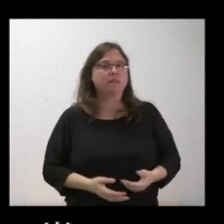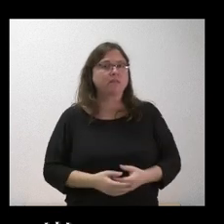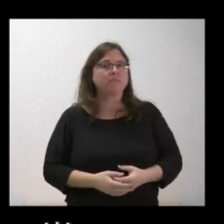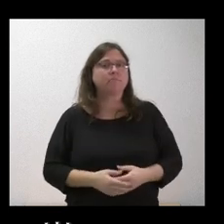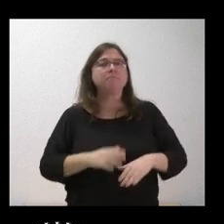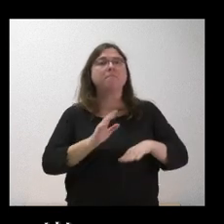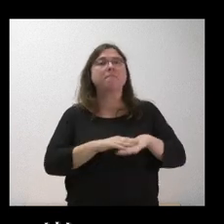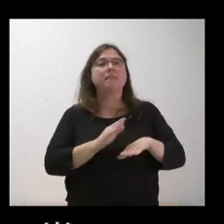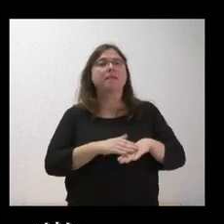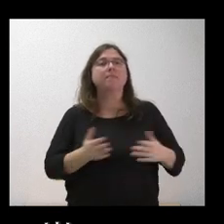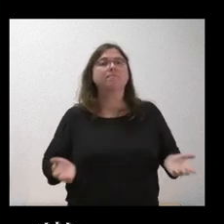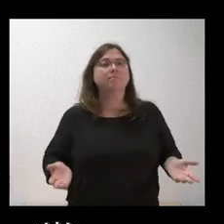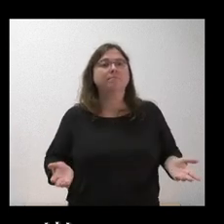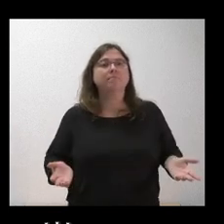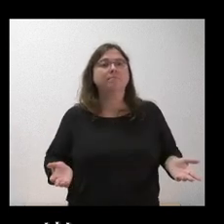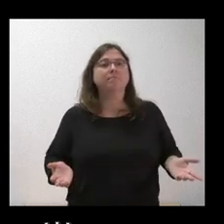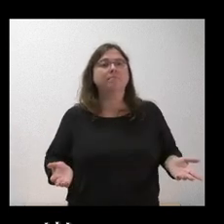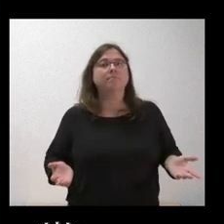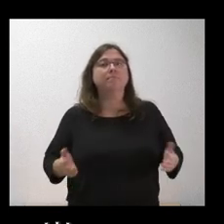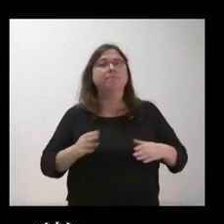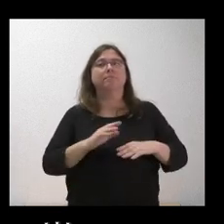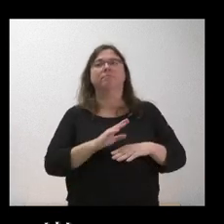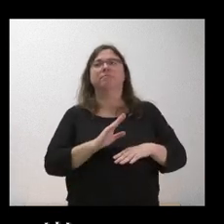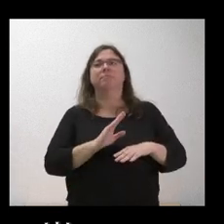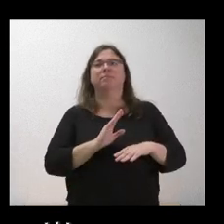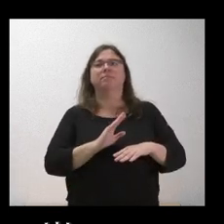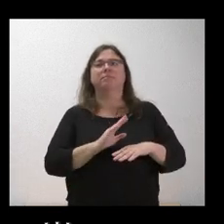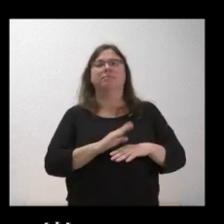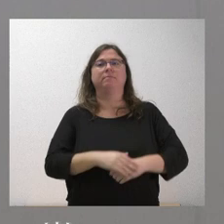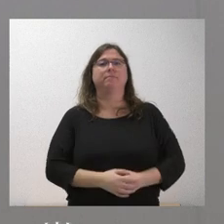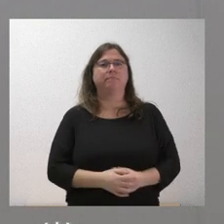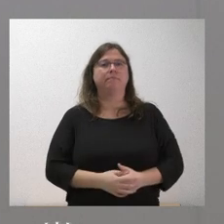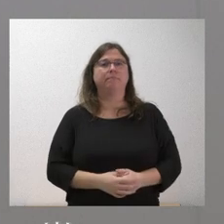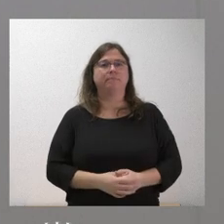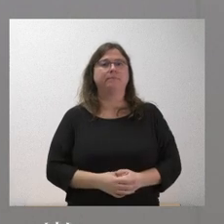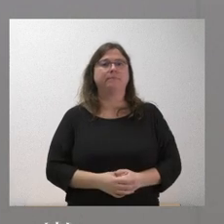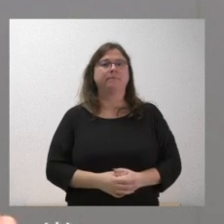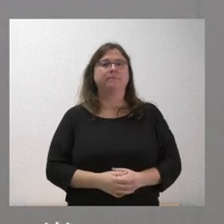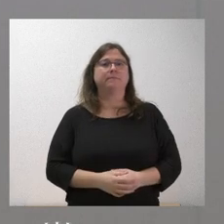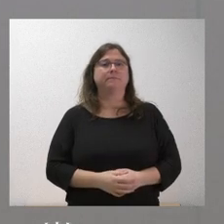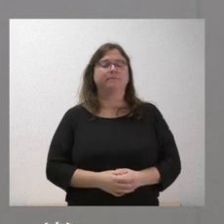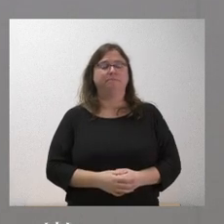por por concretar un poco de lo que hablamos